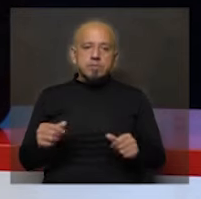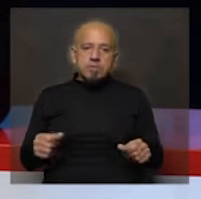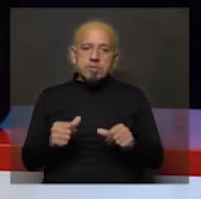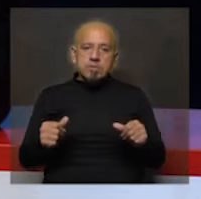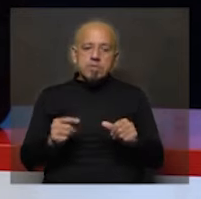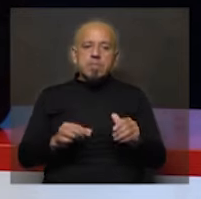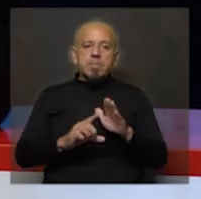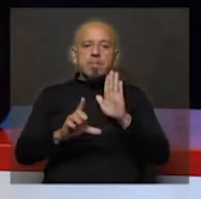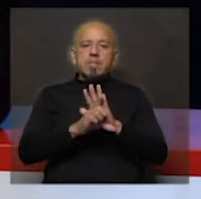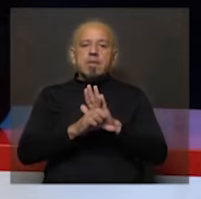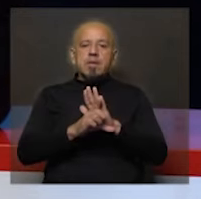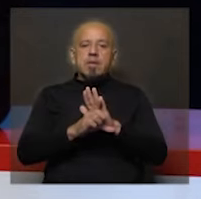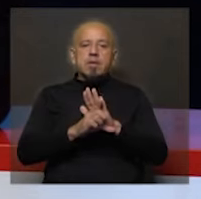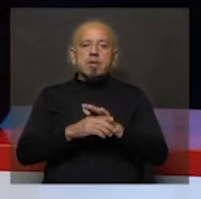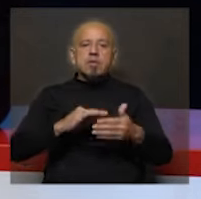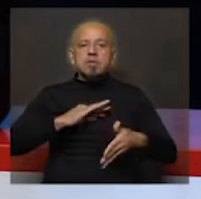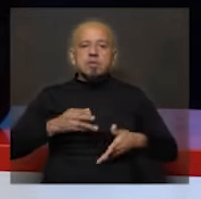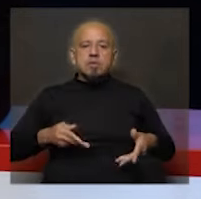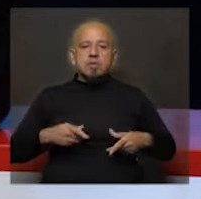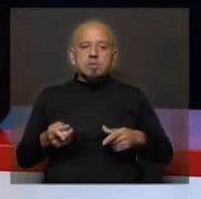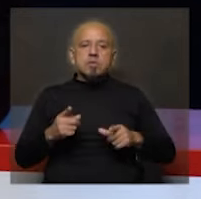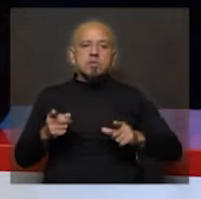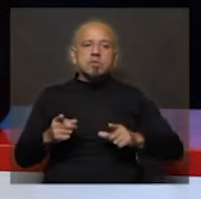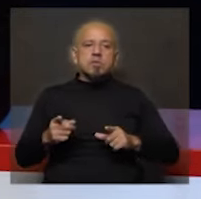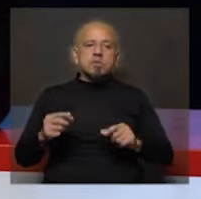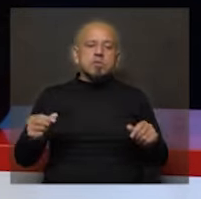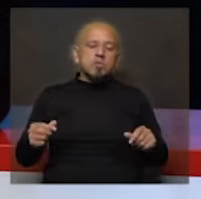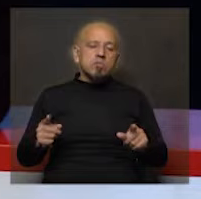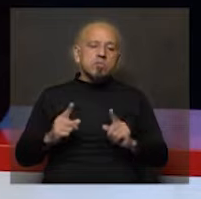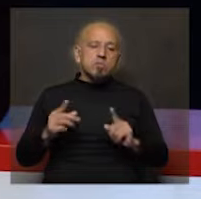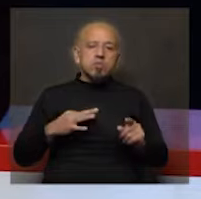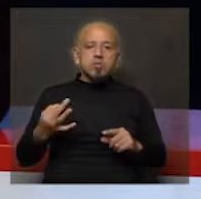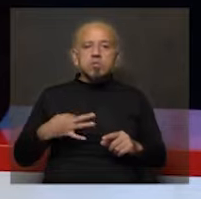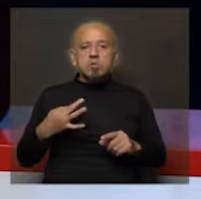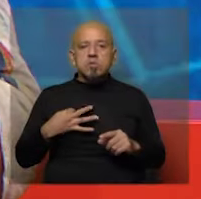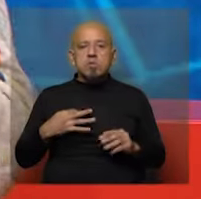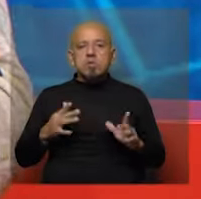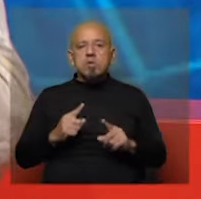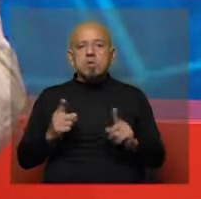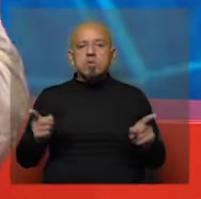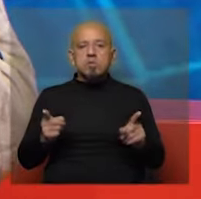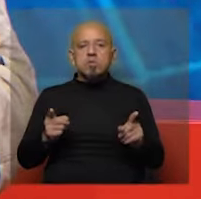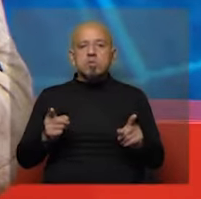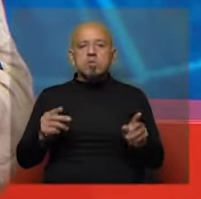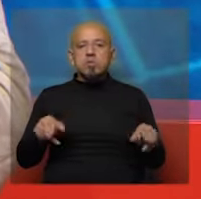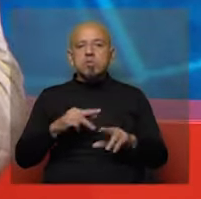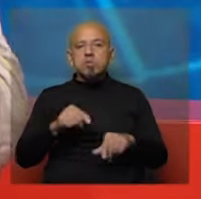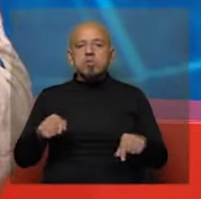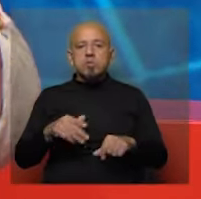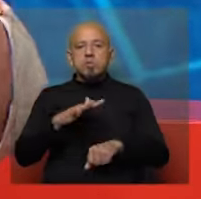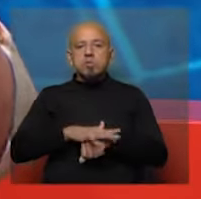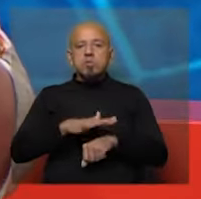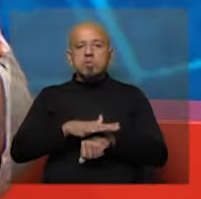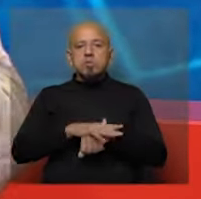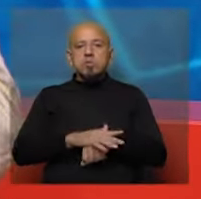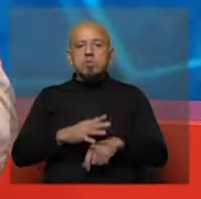generar los juzgados multimaterias que hace unos años peleamos para que por lo menos no los derogaran pero que al momento hay dos